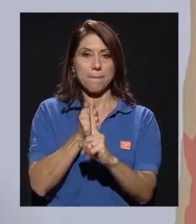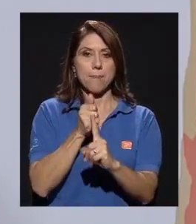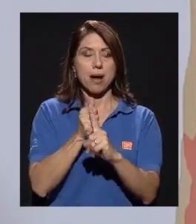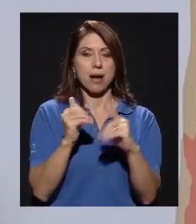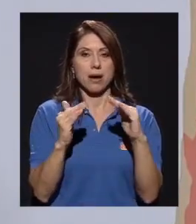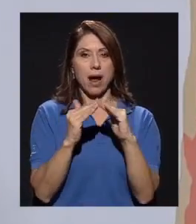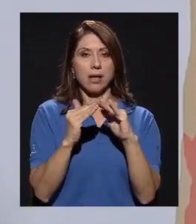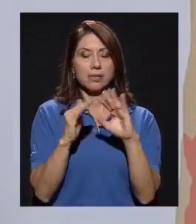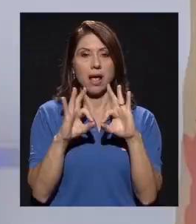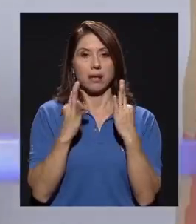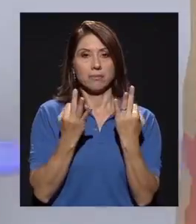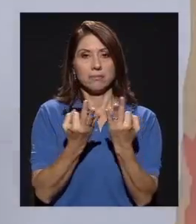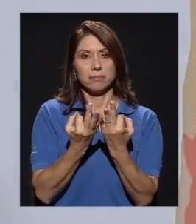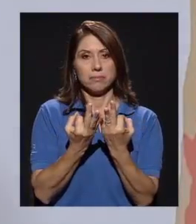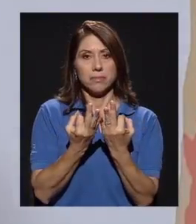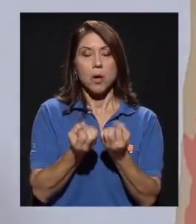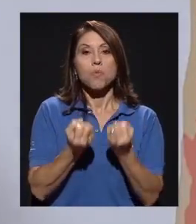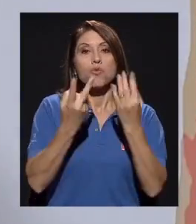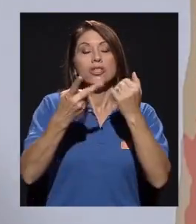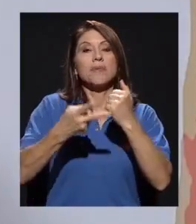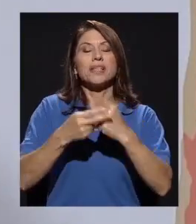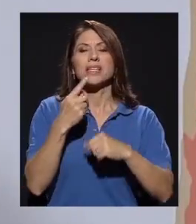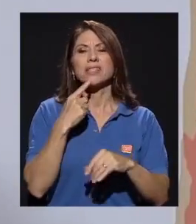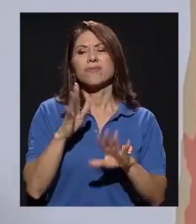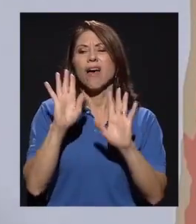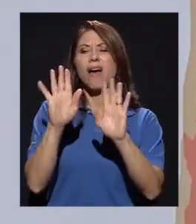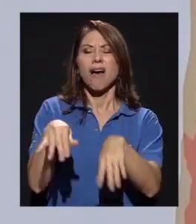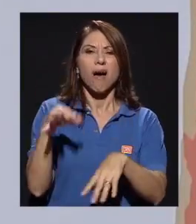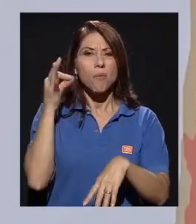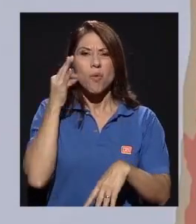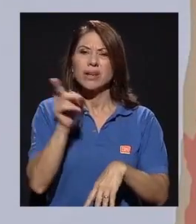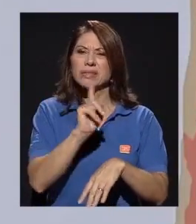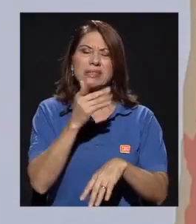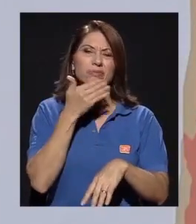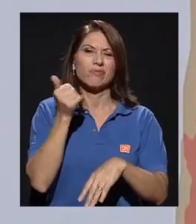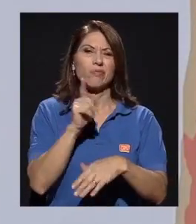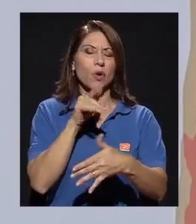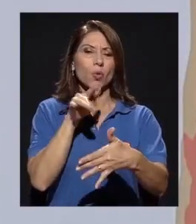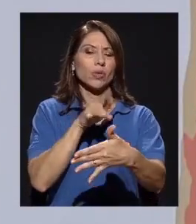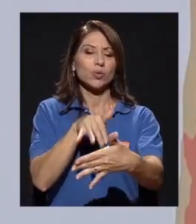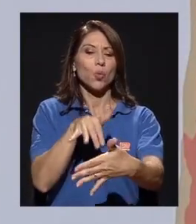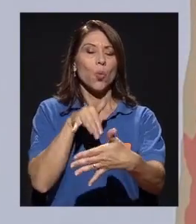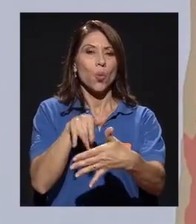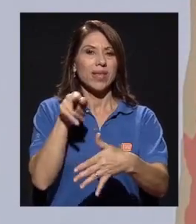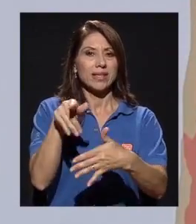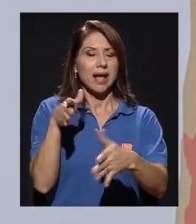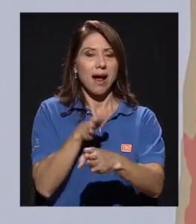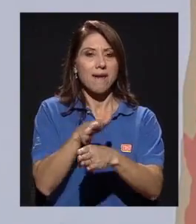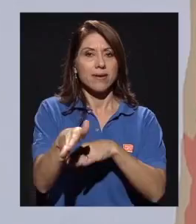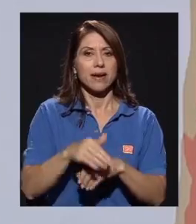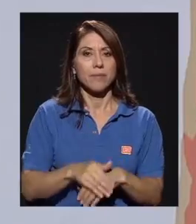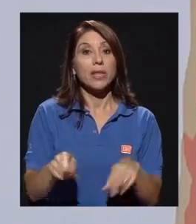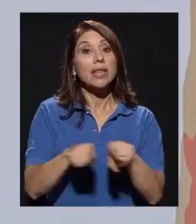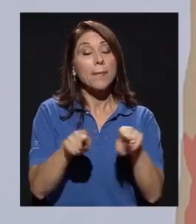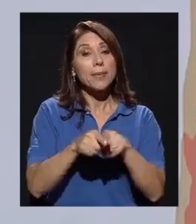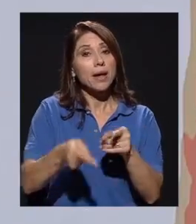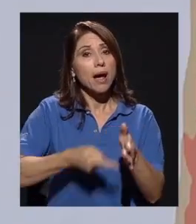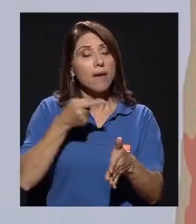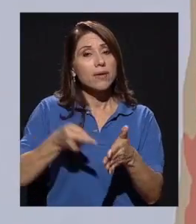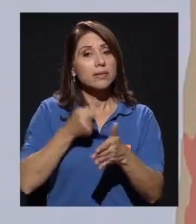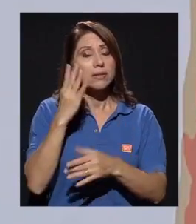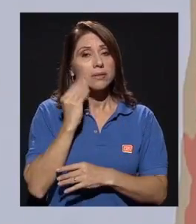muchas veces Eh no nos dicen que mejor no estudiemos ese tipo de carreras o experiencias también a veces